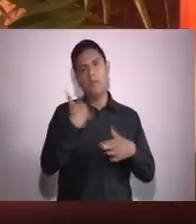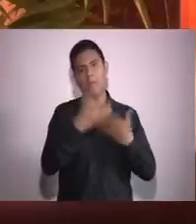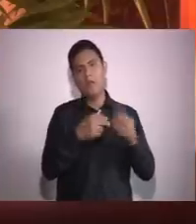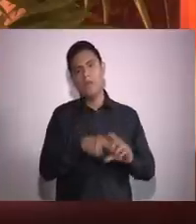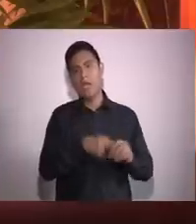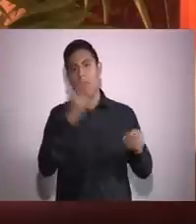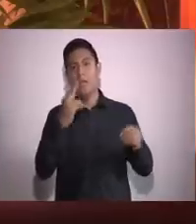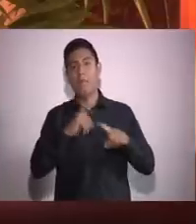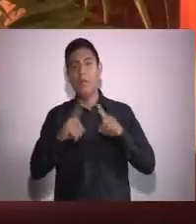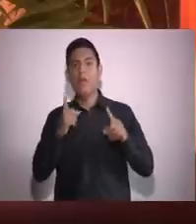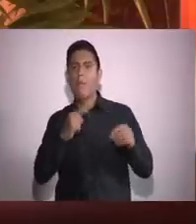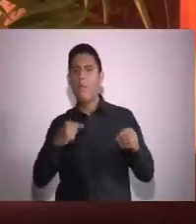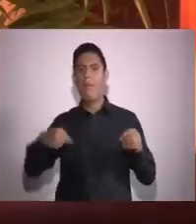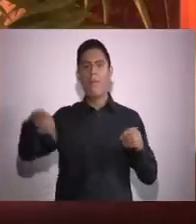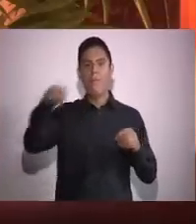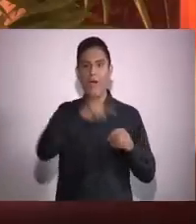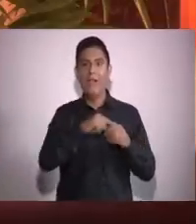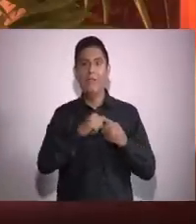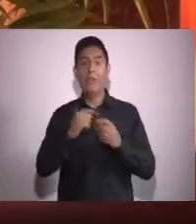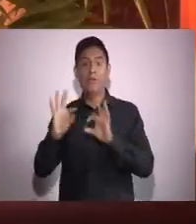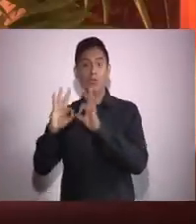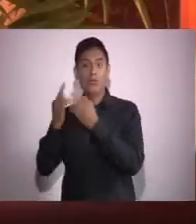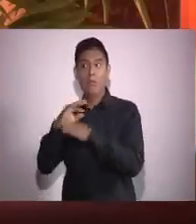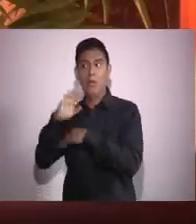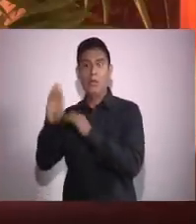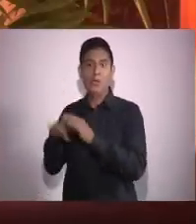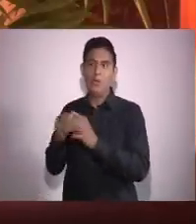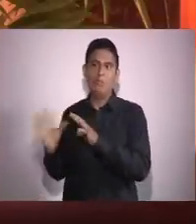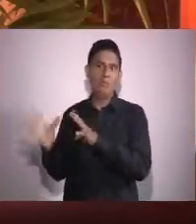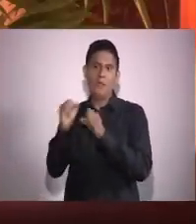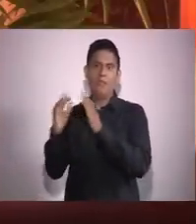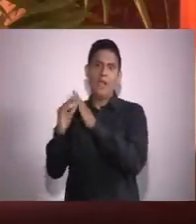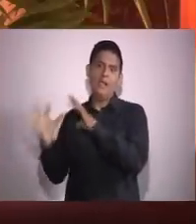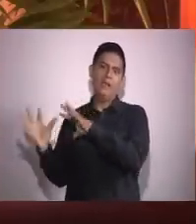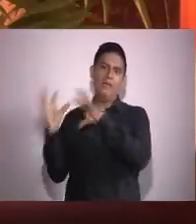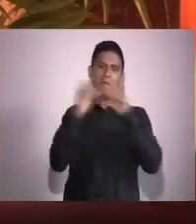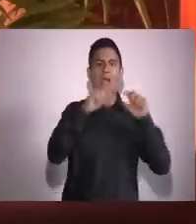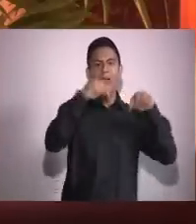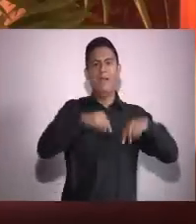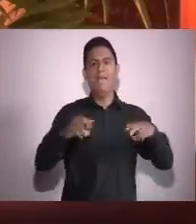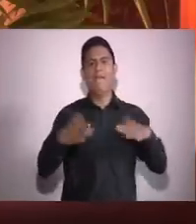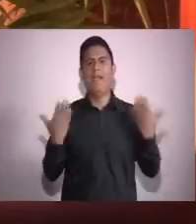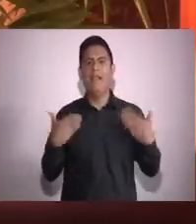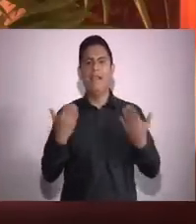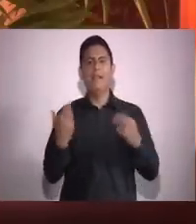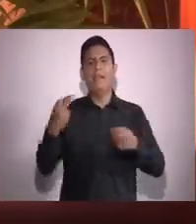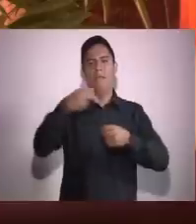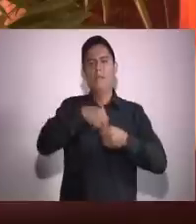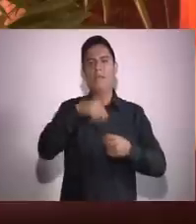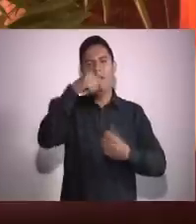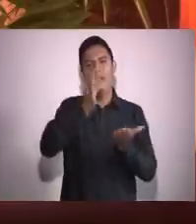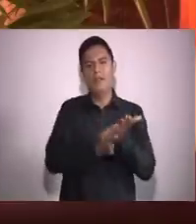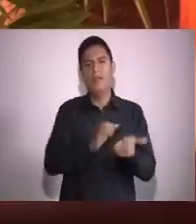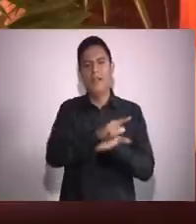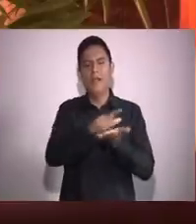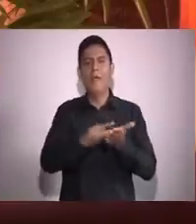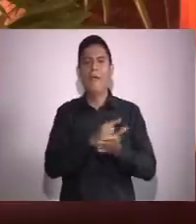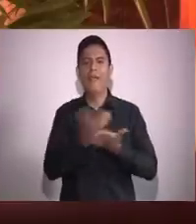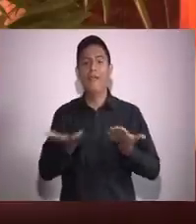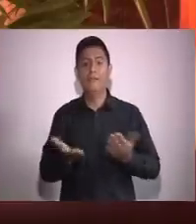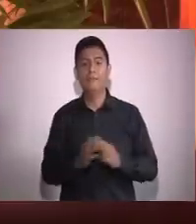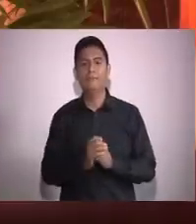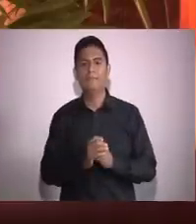Se han ido, pero han querido volver y en sí han traído a sus familias felices para disfrutar nuevamente de lo que es nuestro